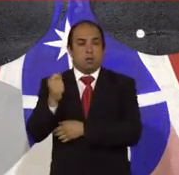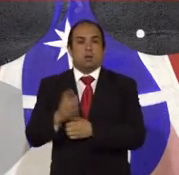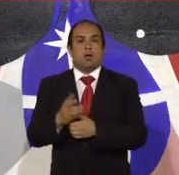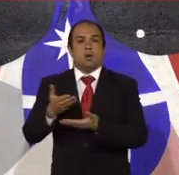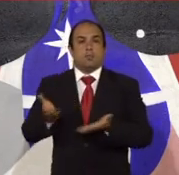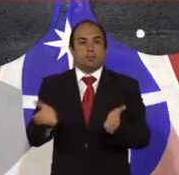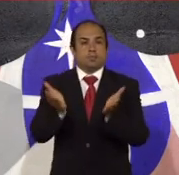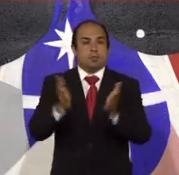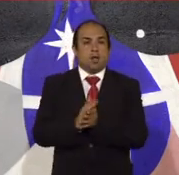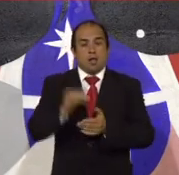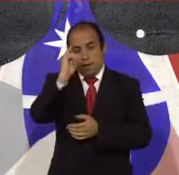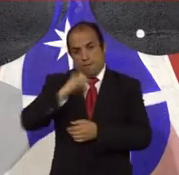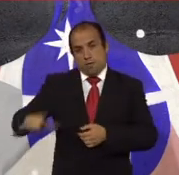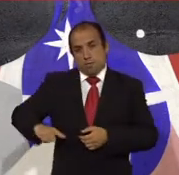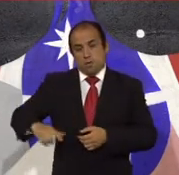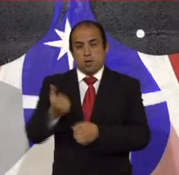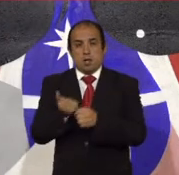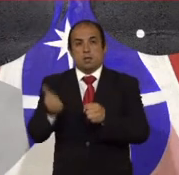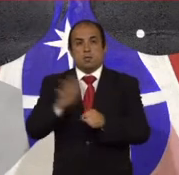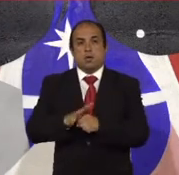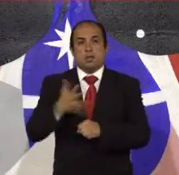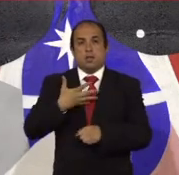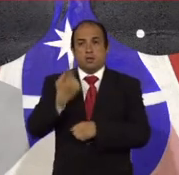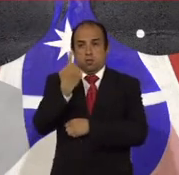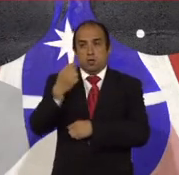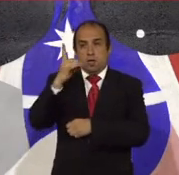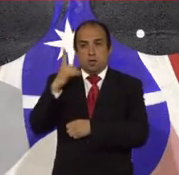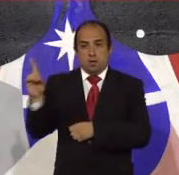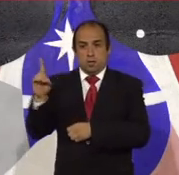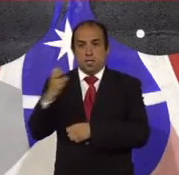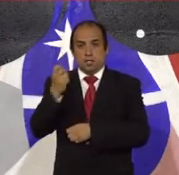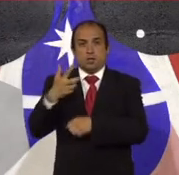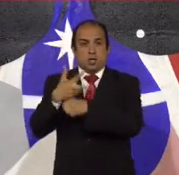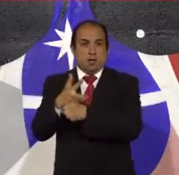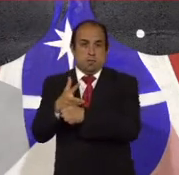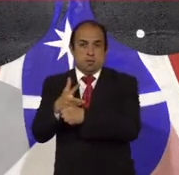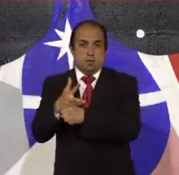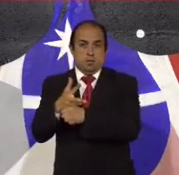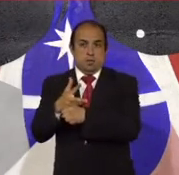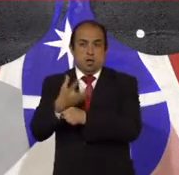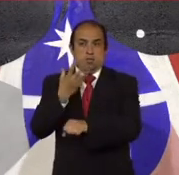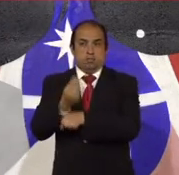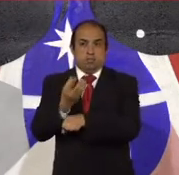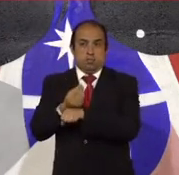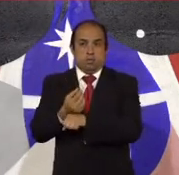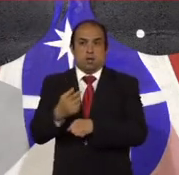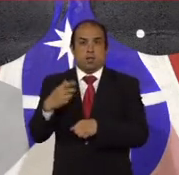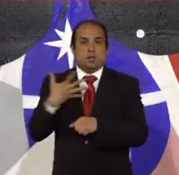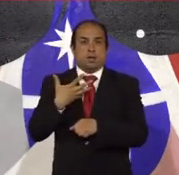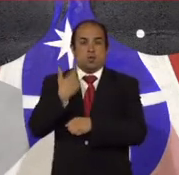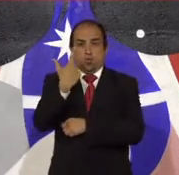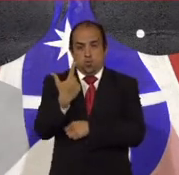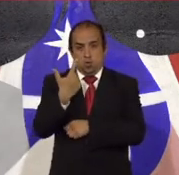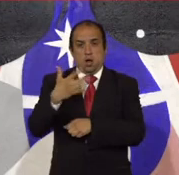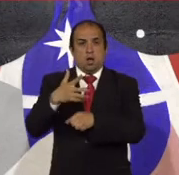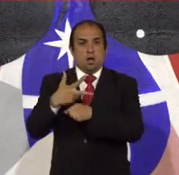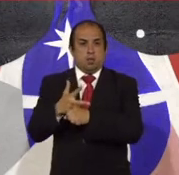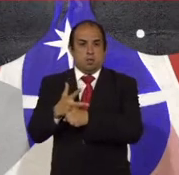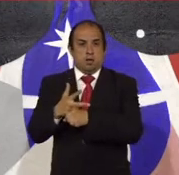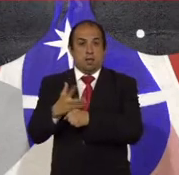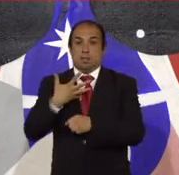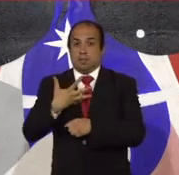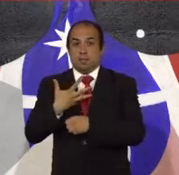el inicio de esta administración. De hecho, tienen uno aquí a la derecha, son cámaras que, arreglos que en lugar de tener una sola cámara, tienen